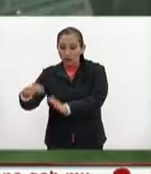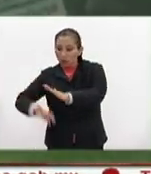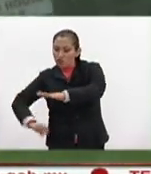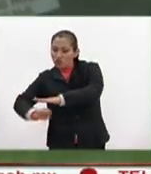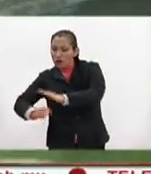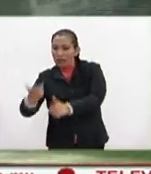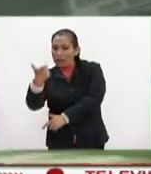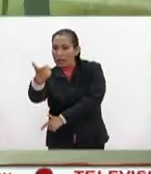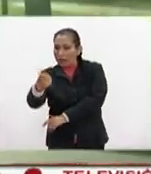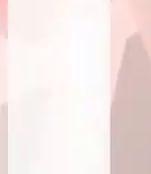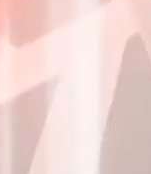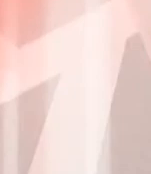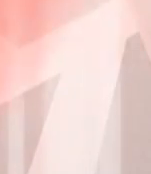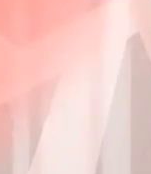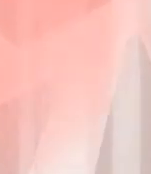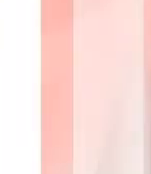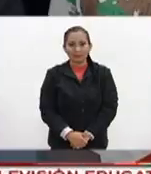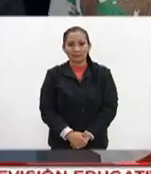estructuras financieras.